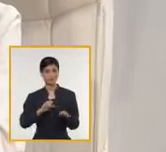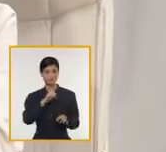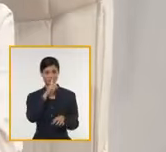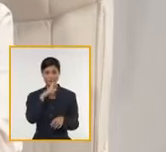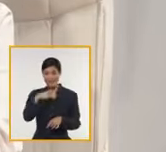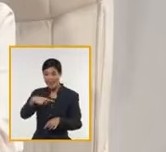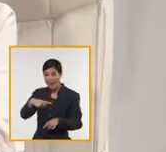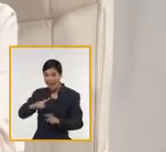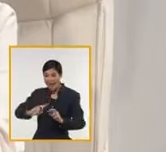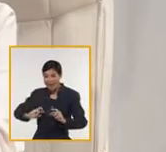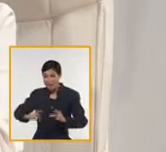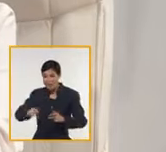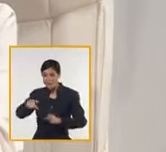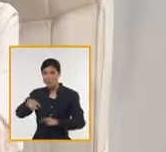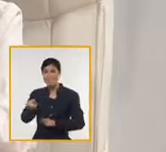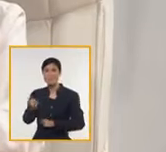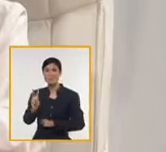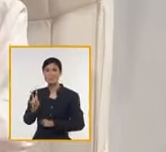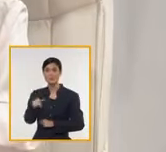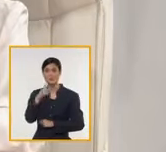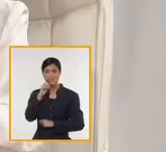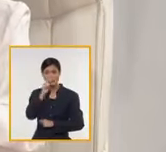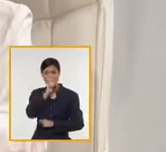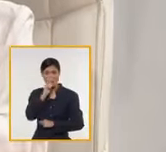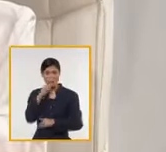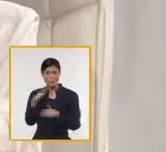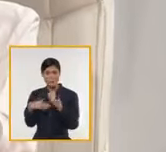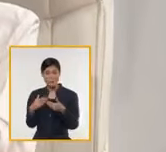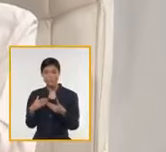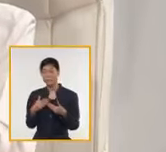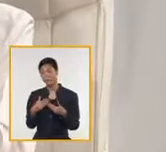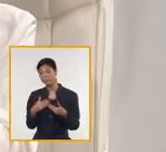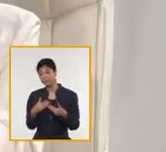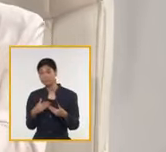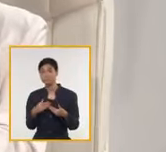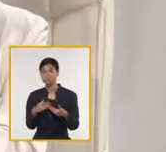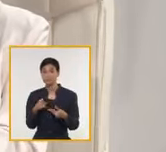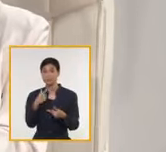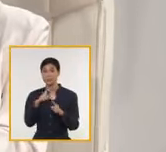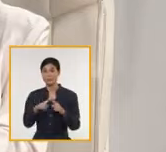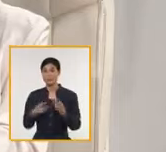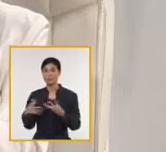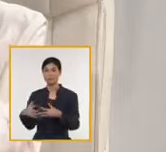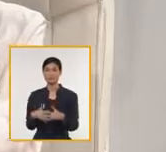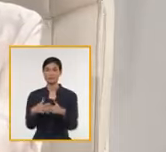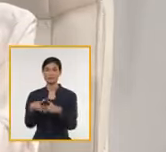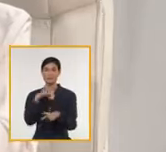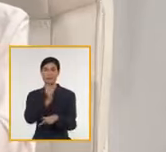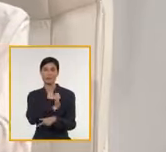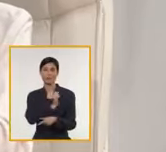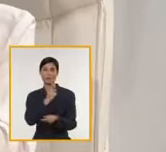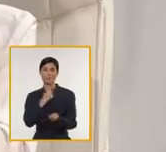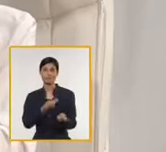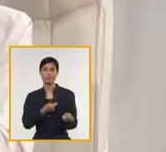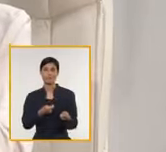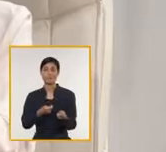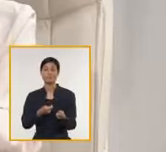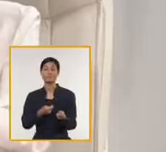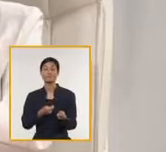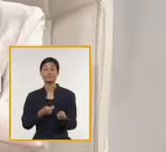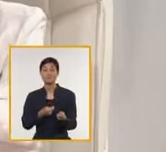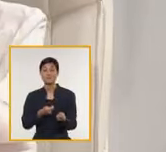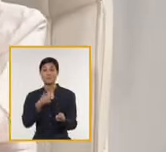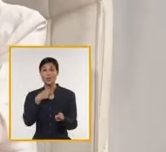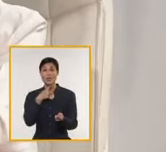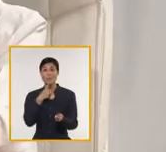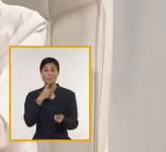en presencia de un guión que se ha visto muchas veces. Cuando sabemos que en Libia, en Afganistán, cuando